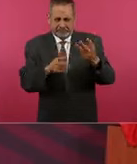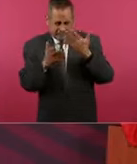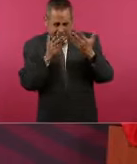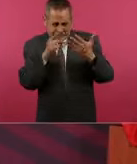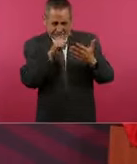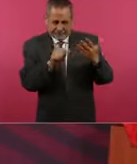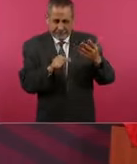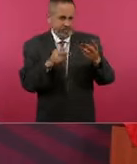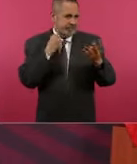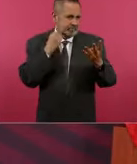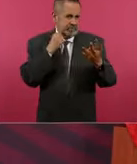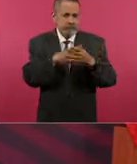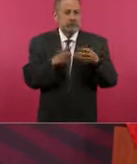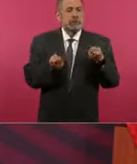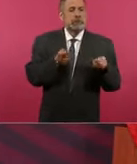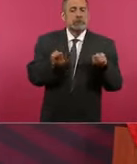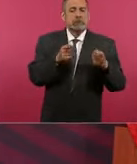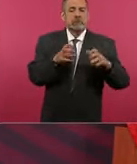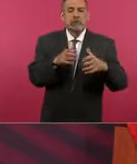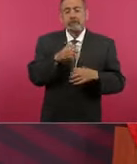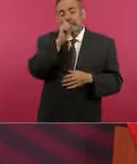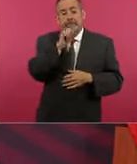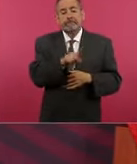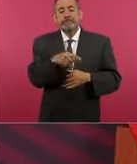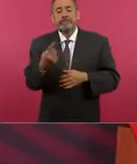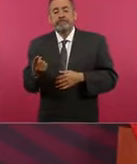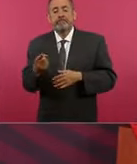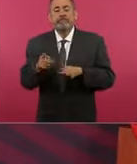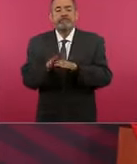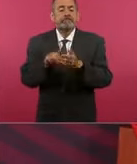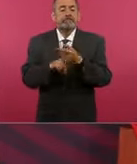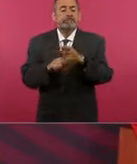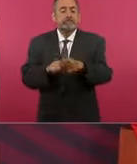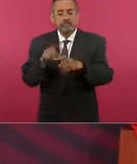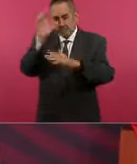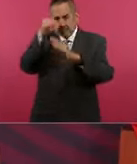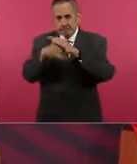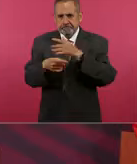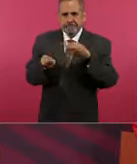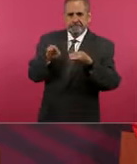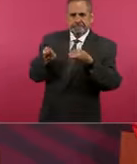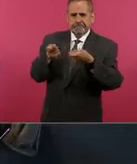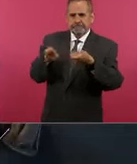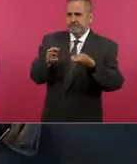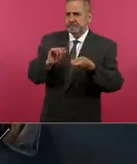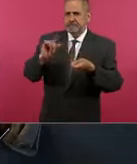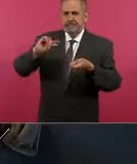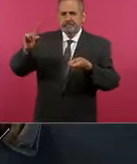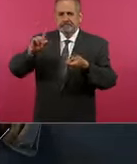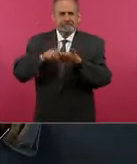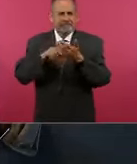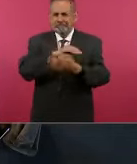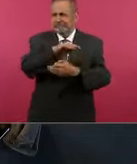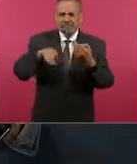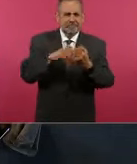a abogados, sino también a científicos, académicos, de todo